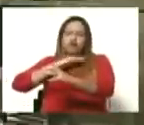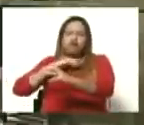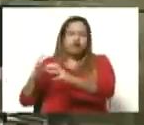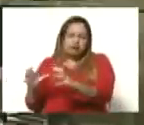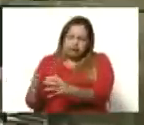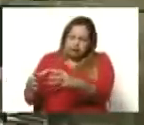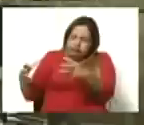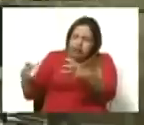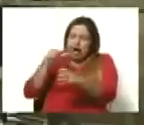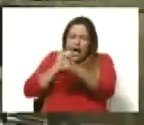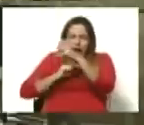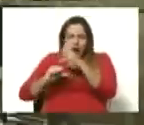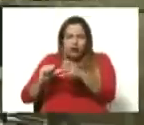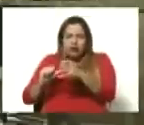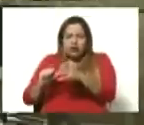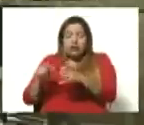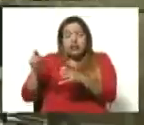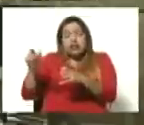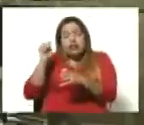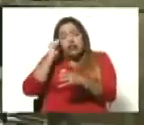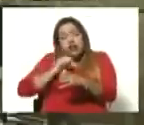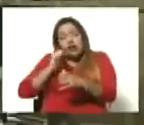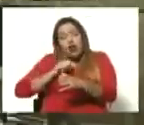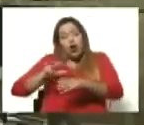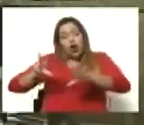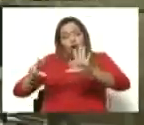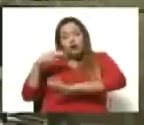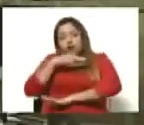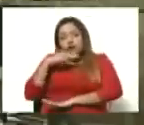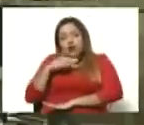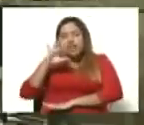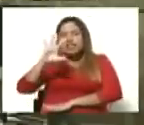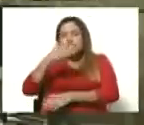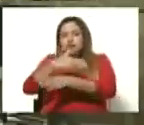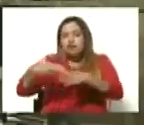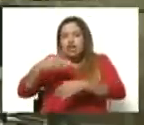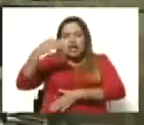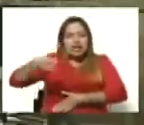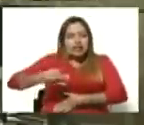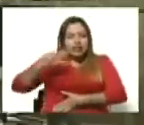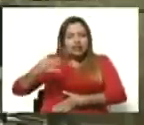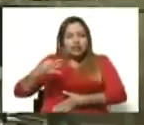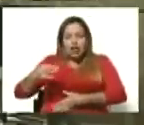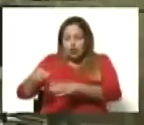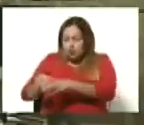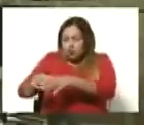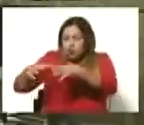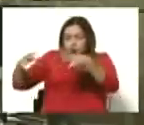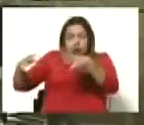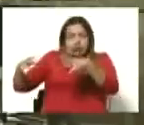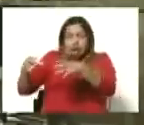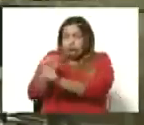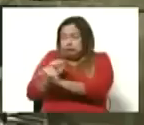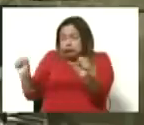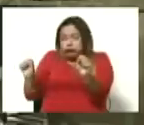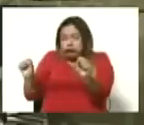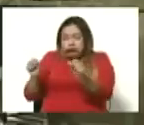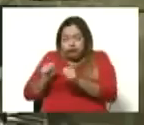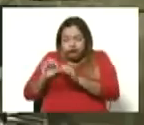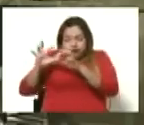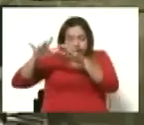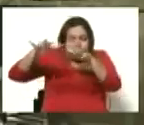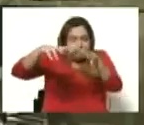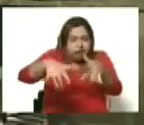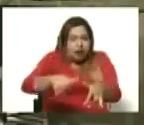lamentablemente aquel sábado 8 de octubre a las 5:30 de la tarde explotó el tapón. Exacto, usted tiene